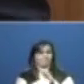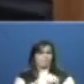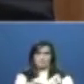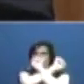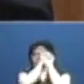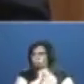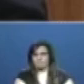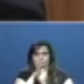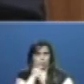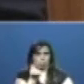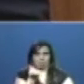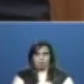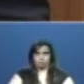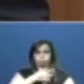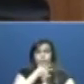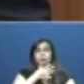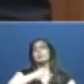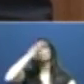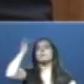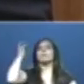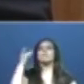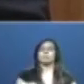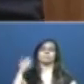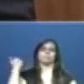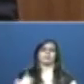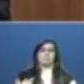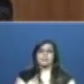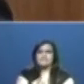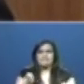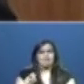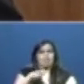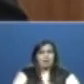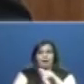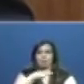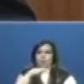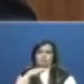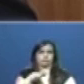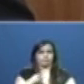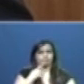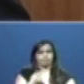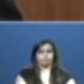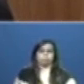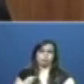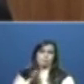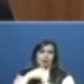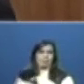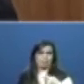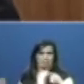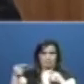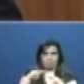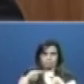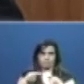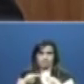y por fin la necesidad de acometer un gran esfuerzo de contención del déficit público después de las enormes